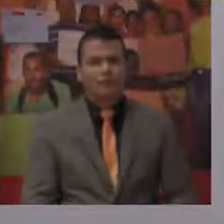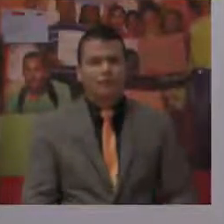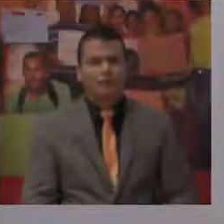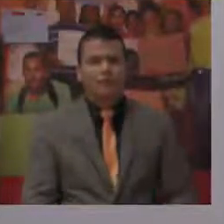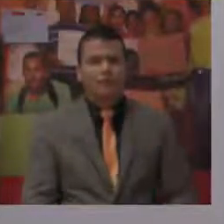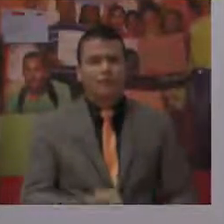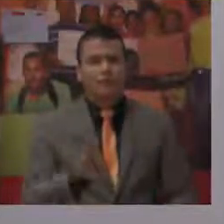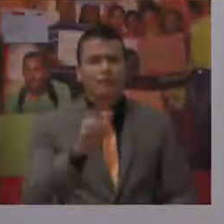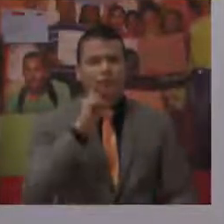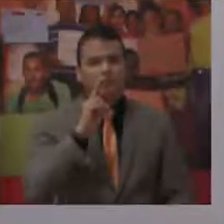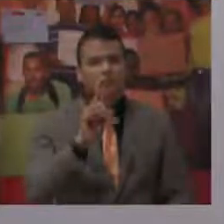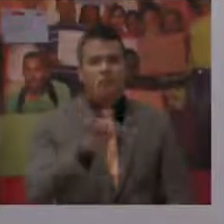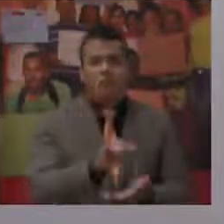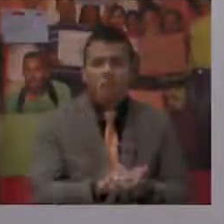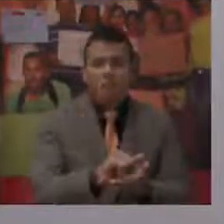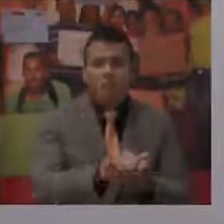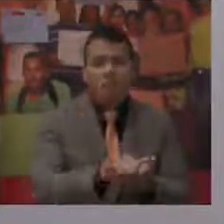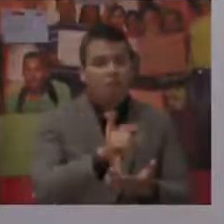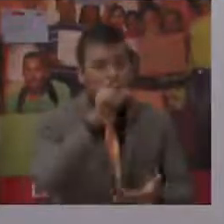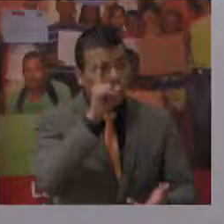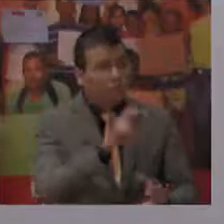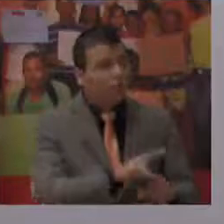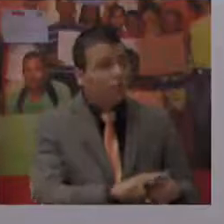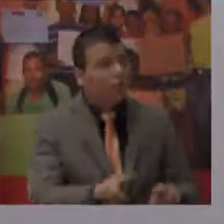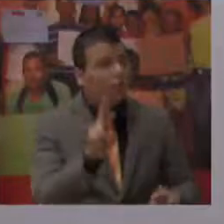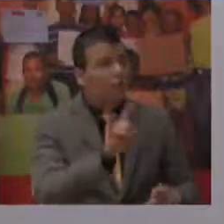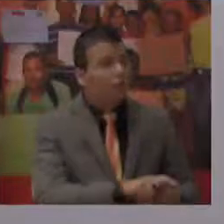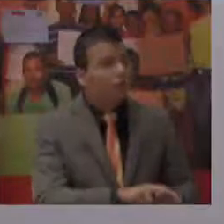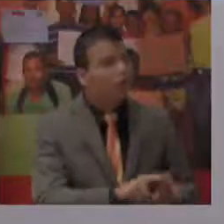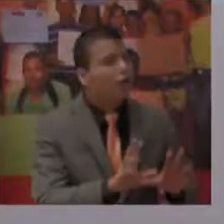La normalidad era la excepcionalidad.